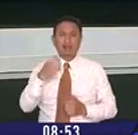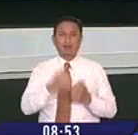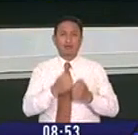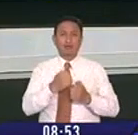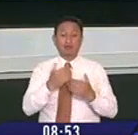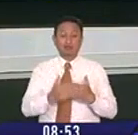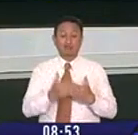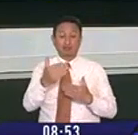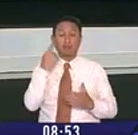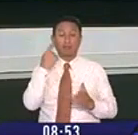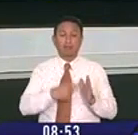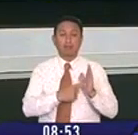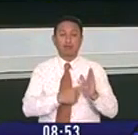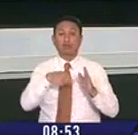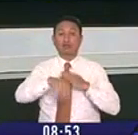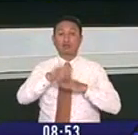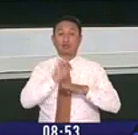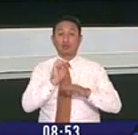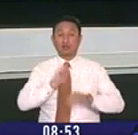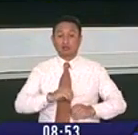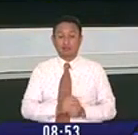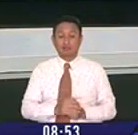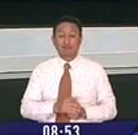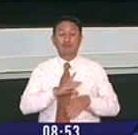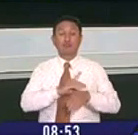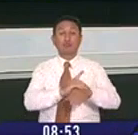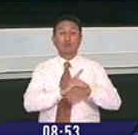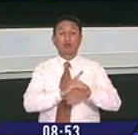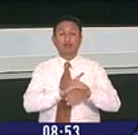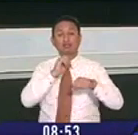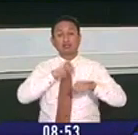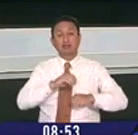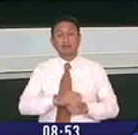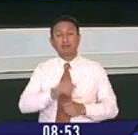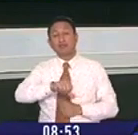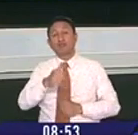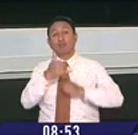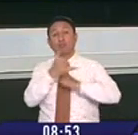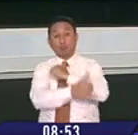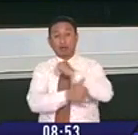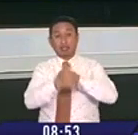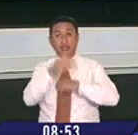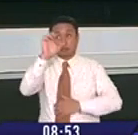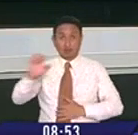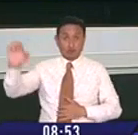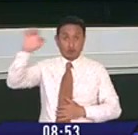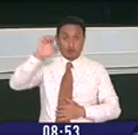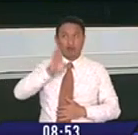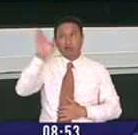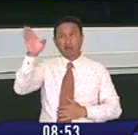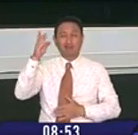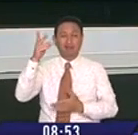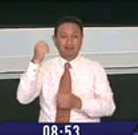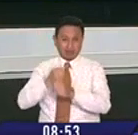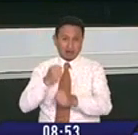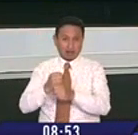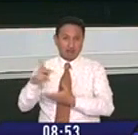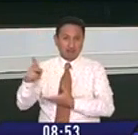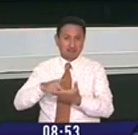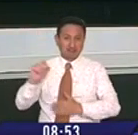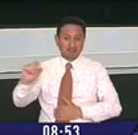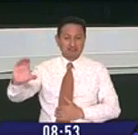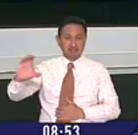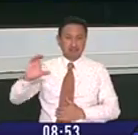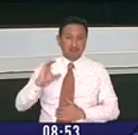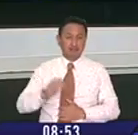largo plazo. Por ejemplo, en nuestro país, muchos médicos optan por migrar a países europeos en busca de un mejor salario y una mejor